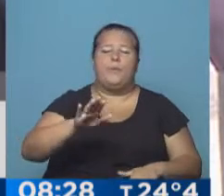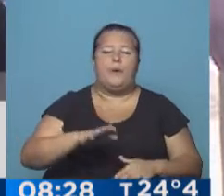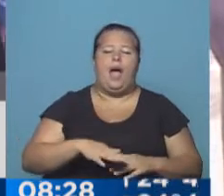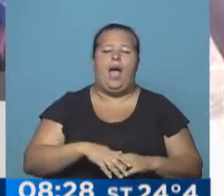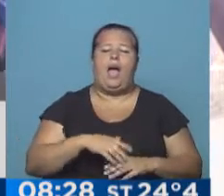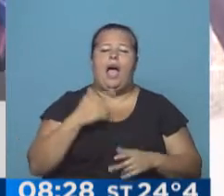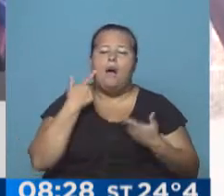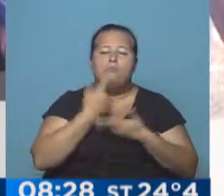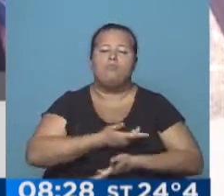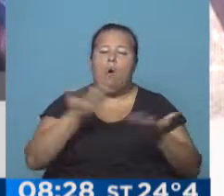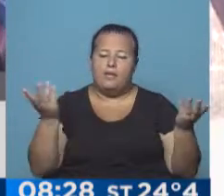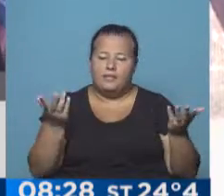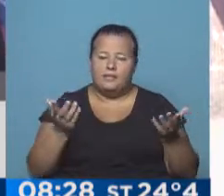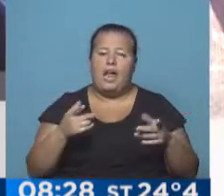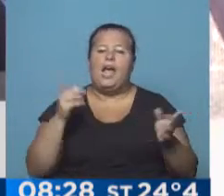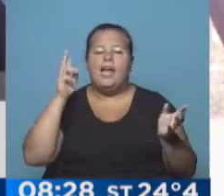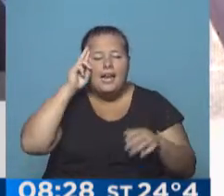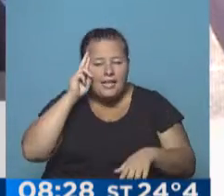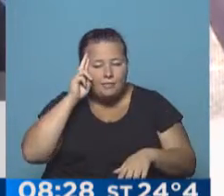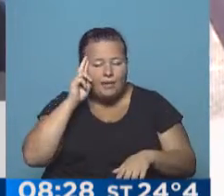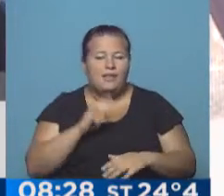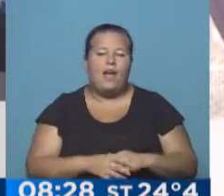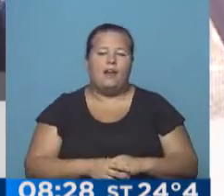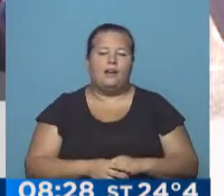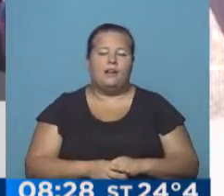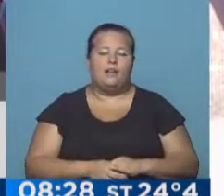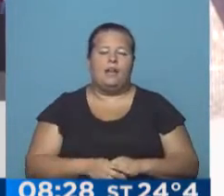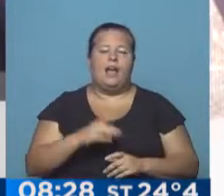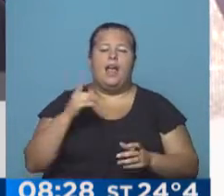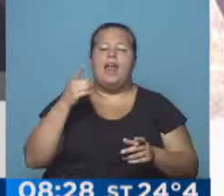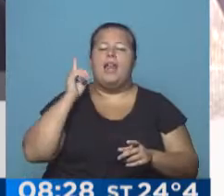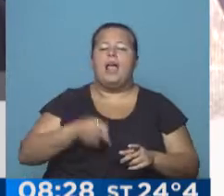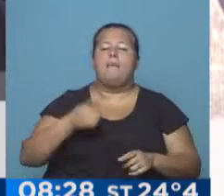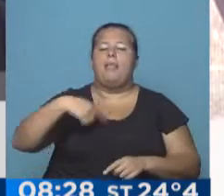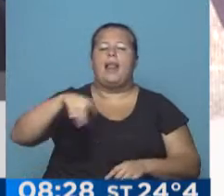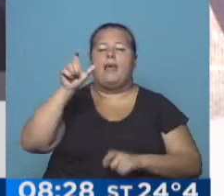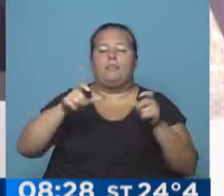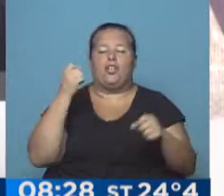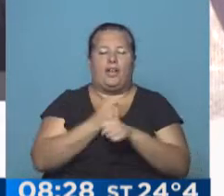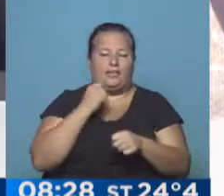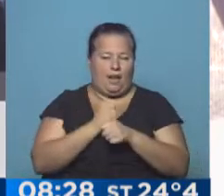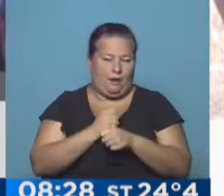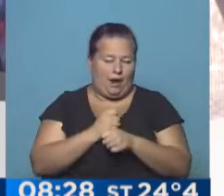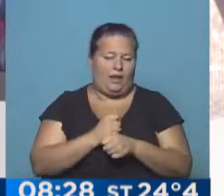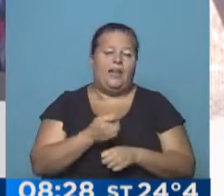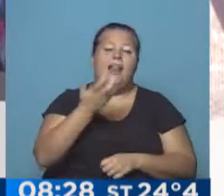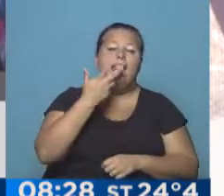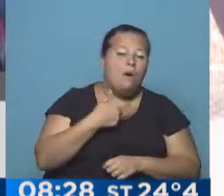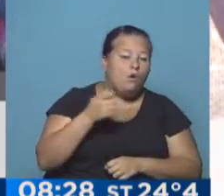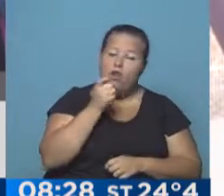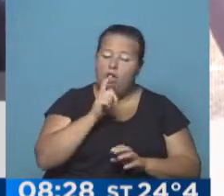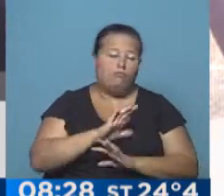a visibilizar y a respetar el mandato de los trabajadores. Le guste a quien le